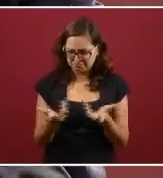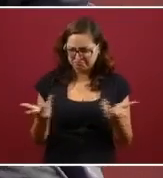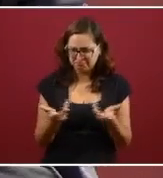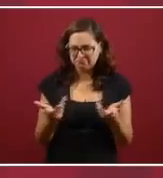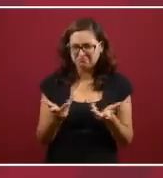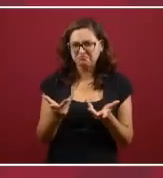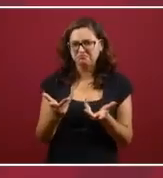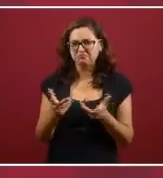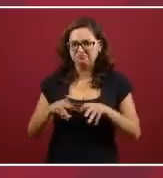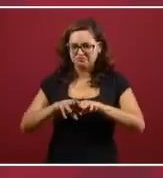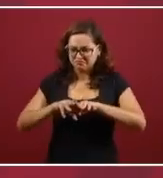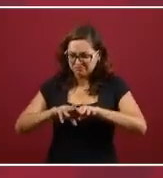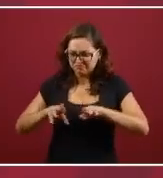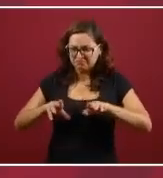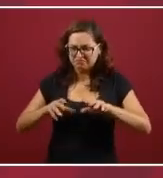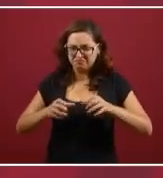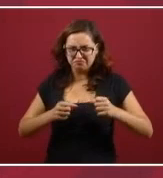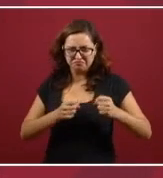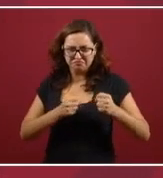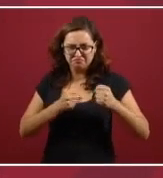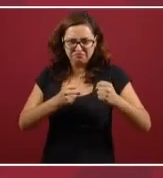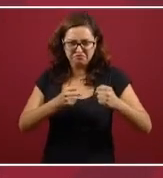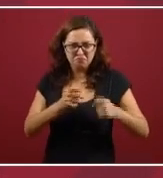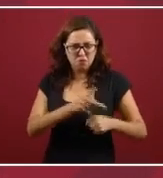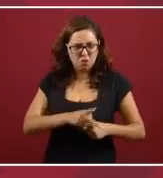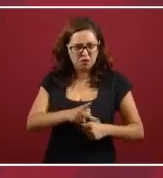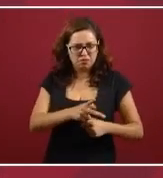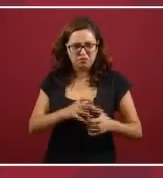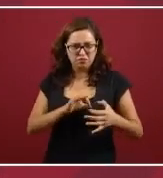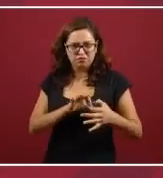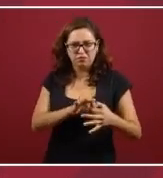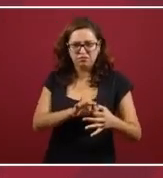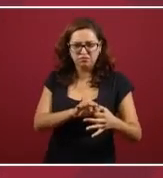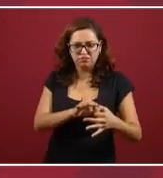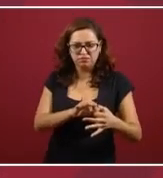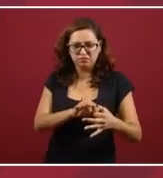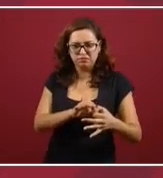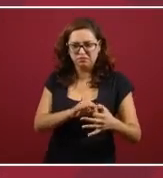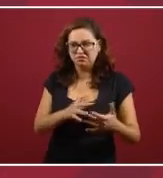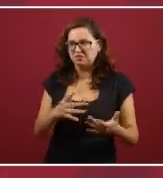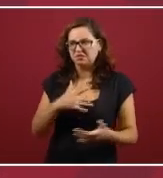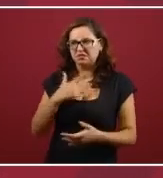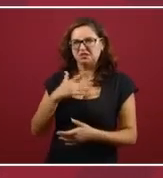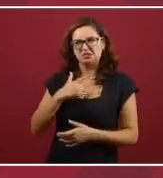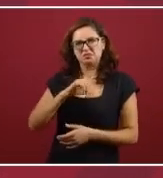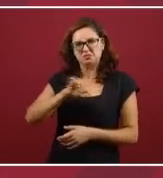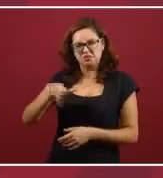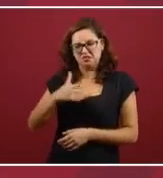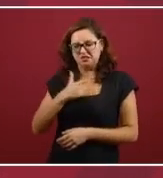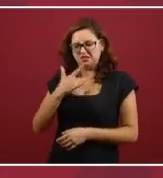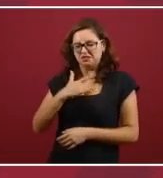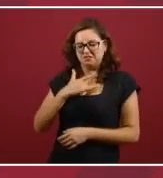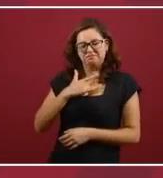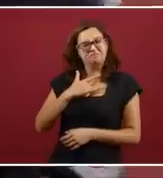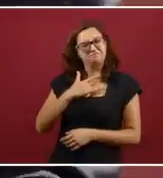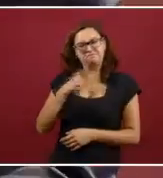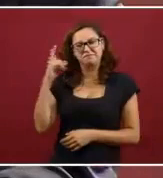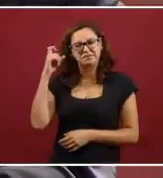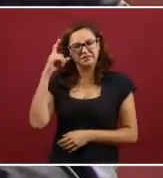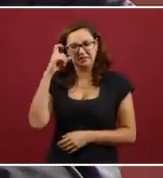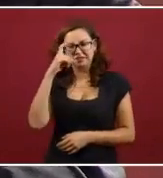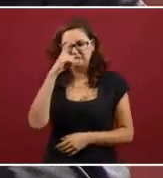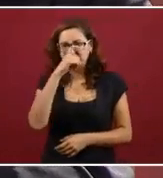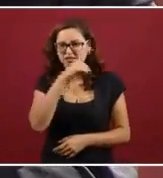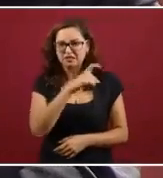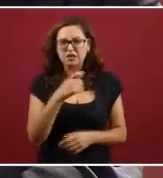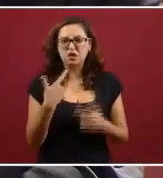Luego entendí que eso era muy difícil. ¿Estaba echado a perder o qué? No, es muy difícil democratizar